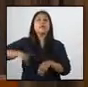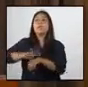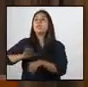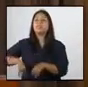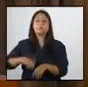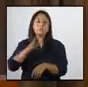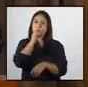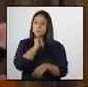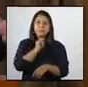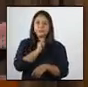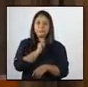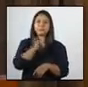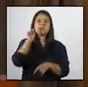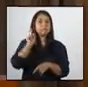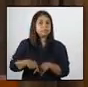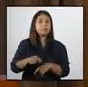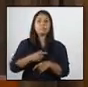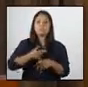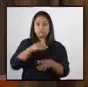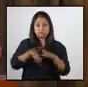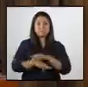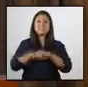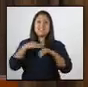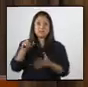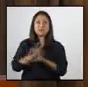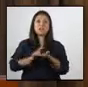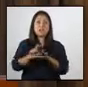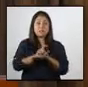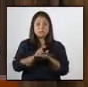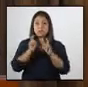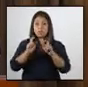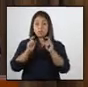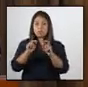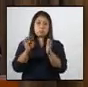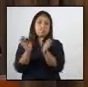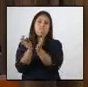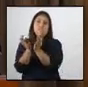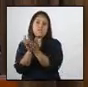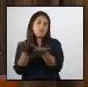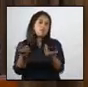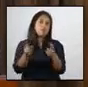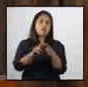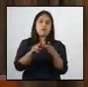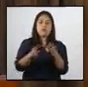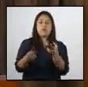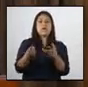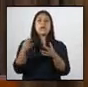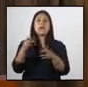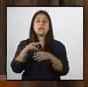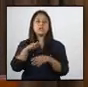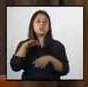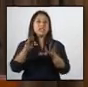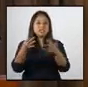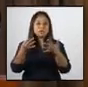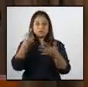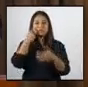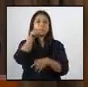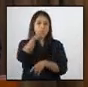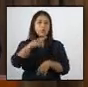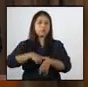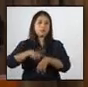tenemos que evacuar esta ciudad sobre todo en la salida de la ciudad que se vuelve complicada y por eso se está dejando hasta las 6 de la tarde